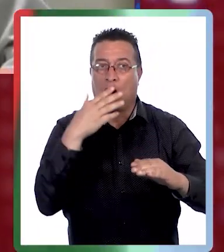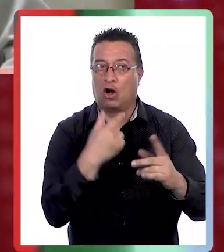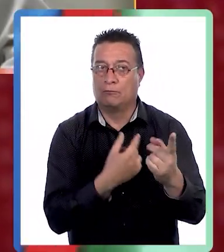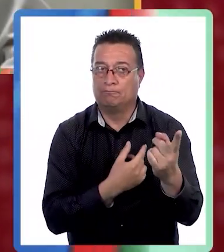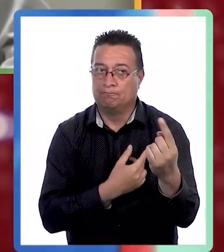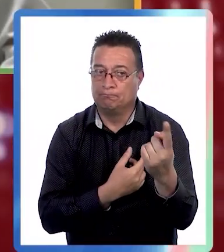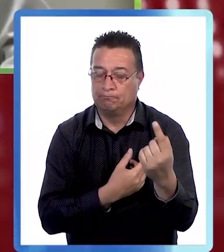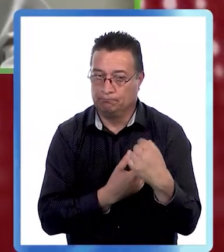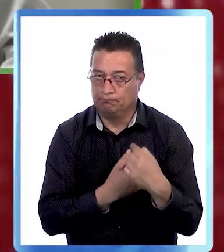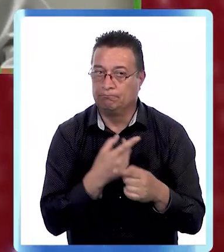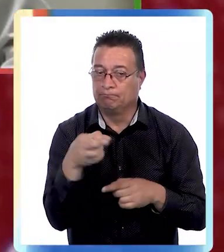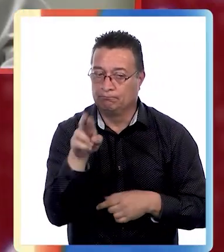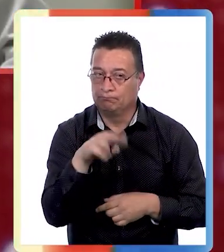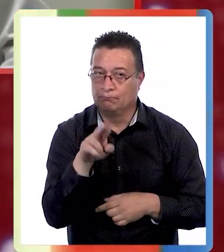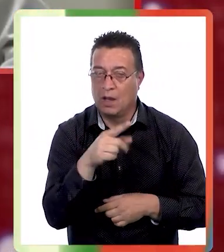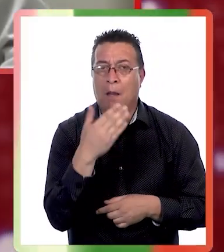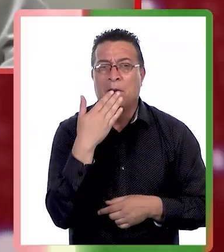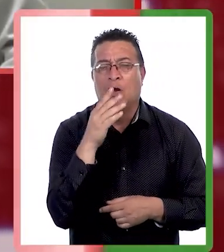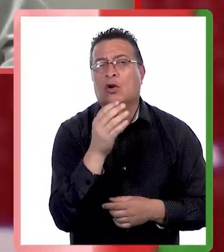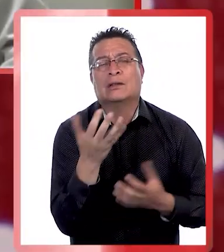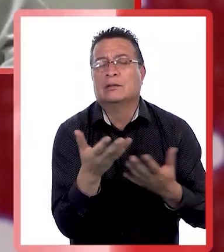los chequeos constantemente.